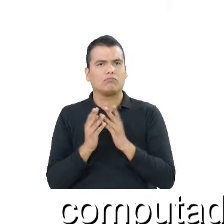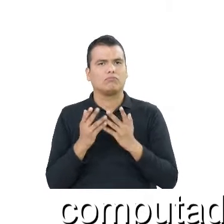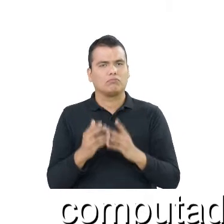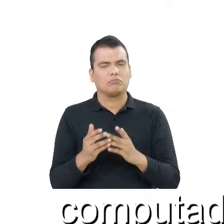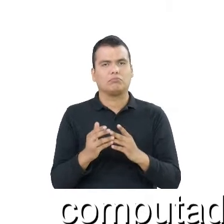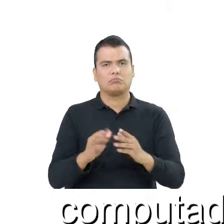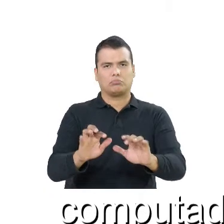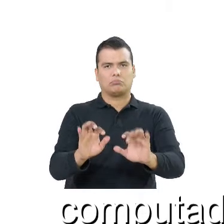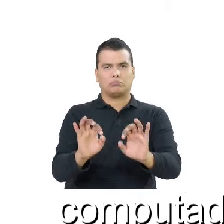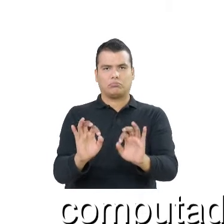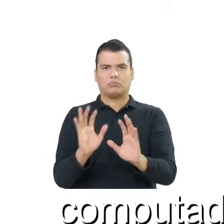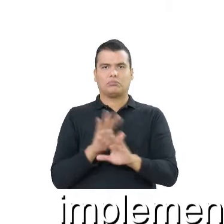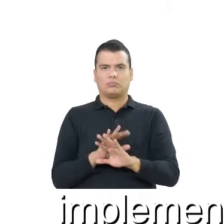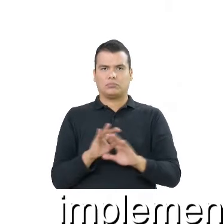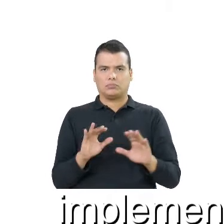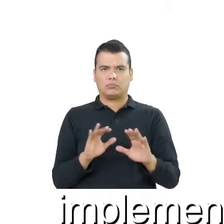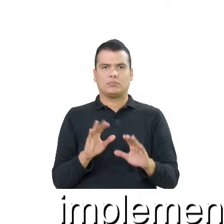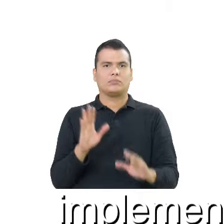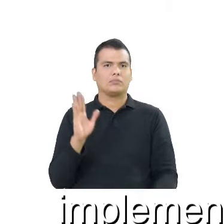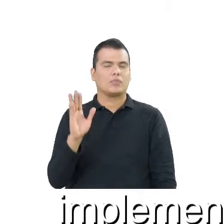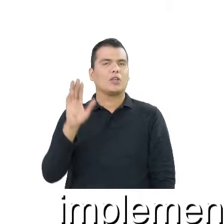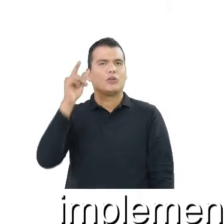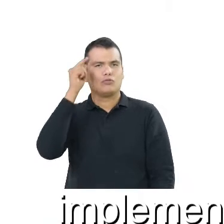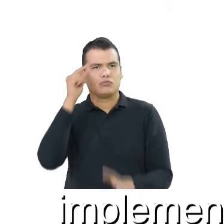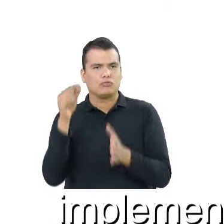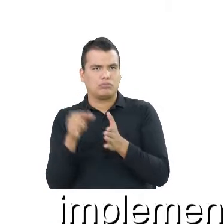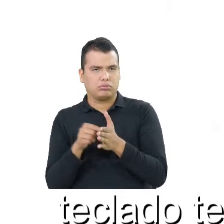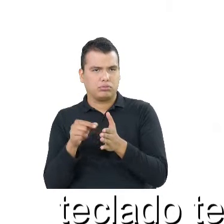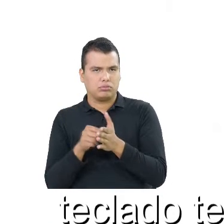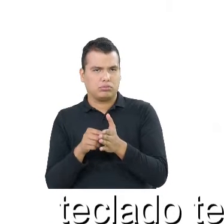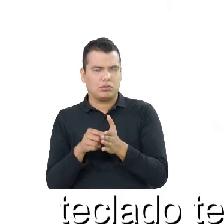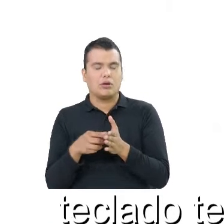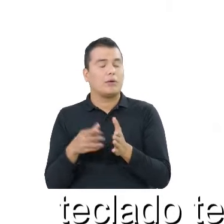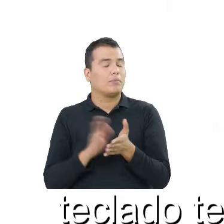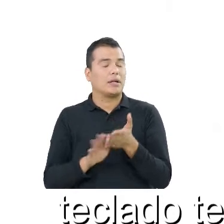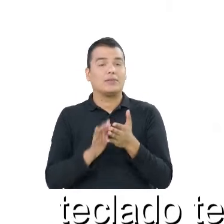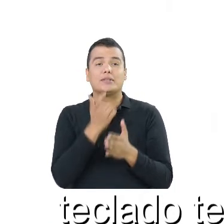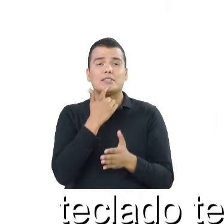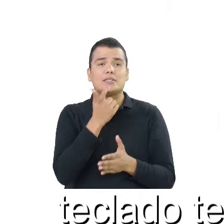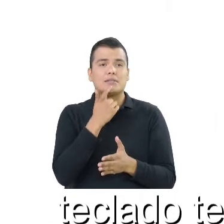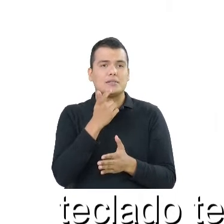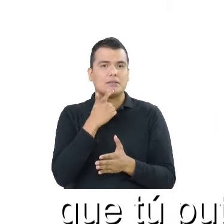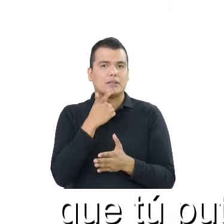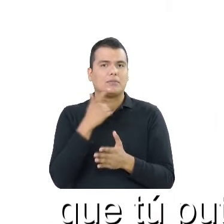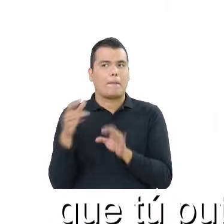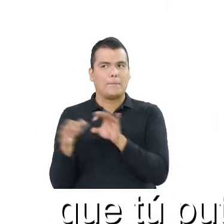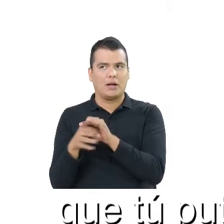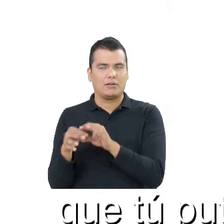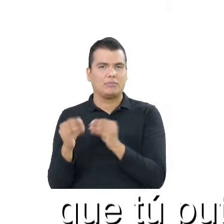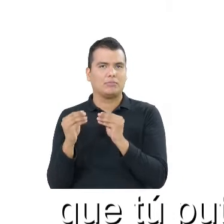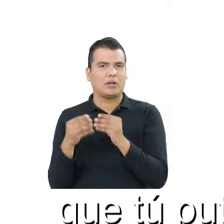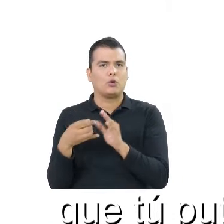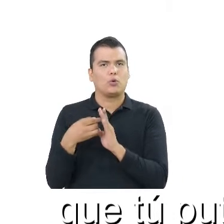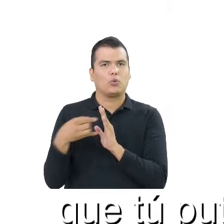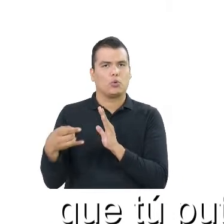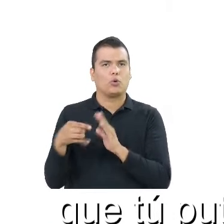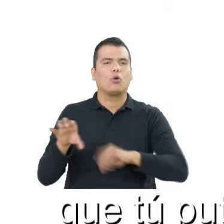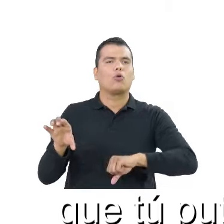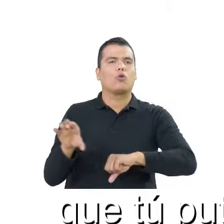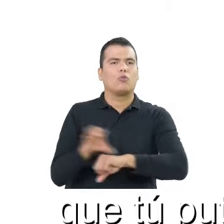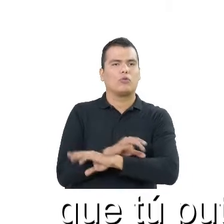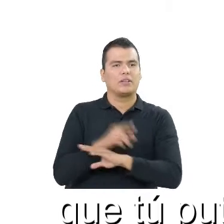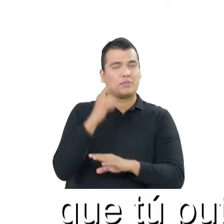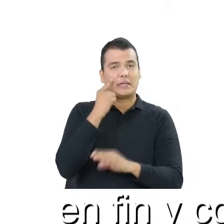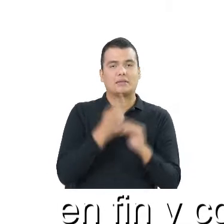una batería externa para que el computador no se me quedara sin pila, en fin. Y construimos esta maleta o este producto con base a un